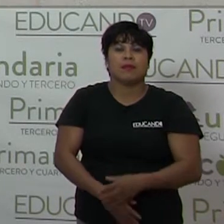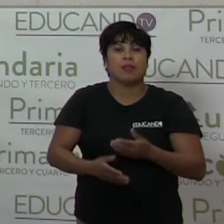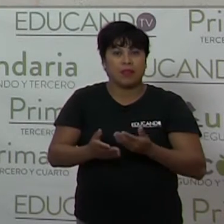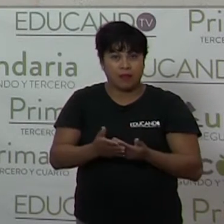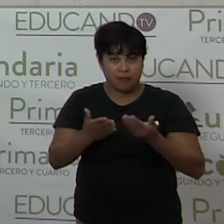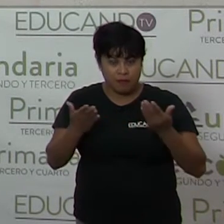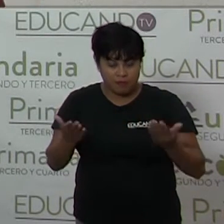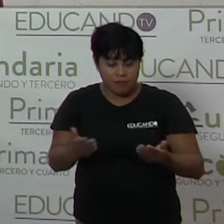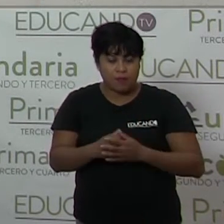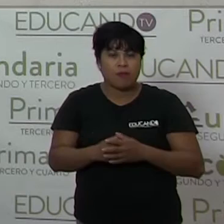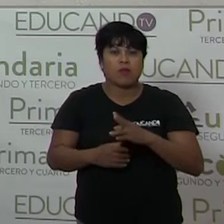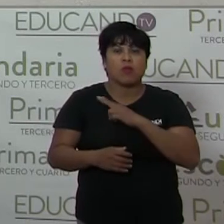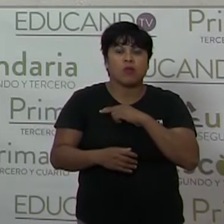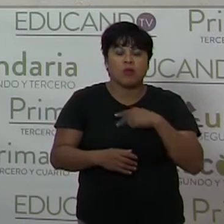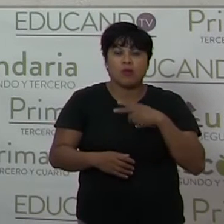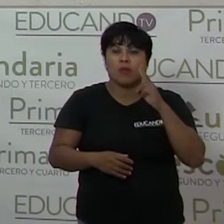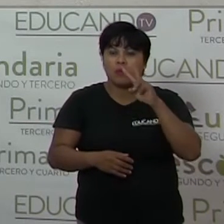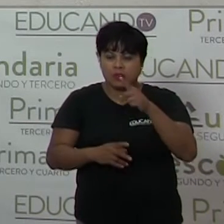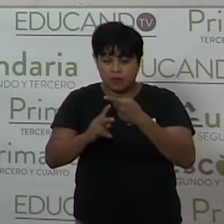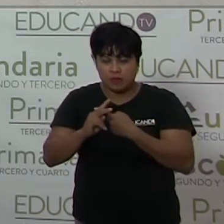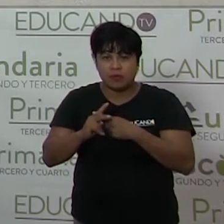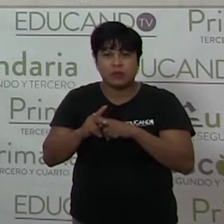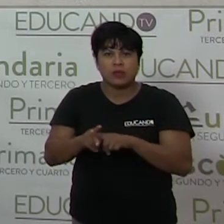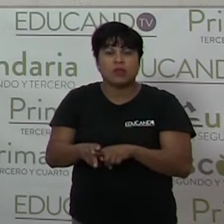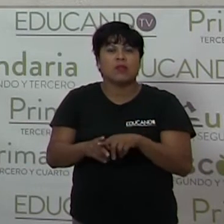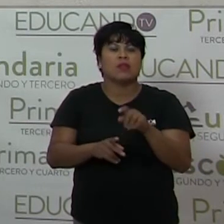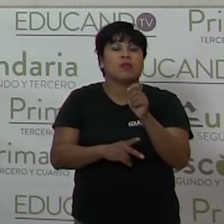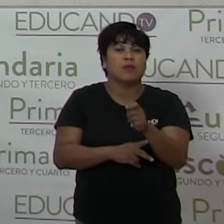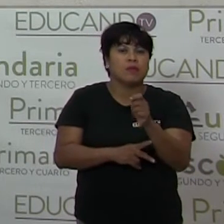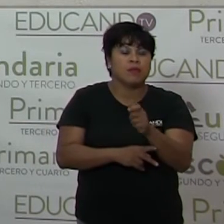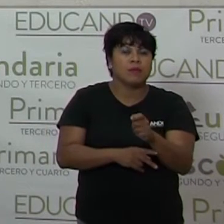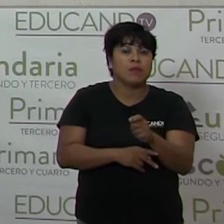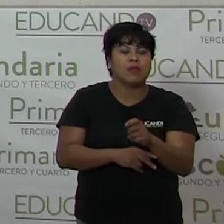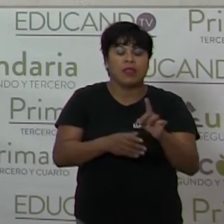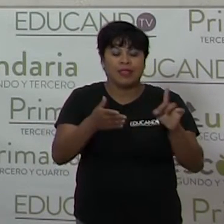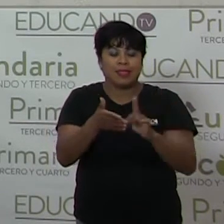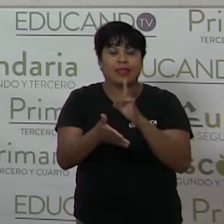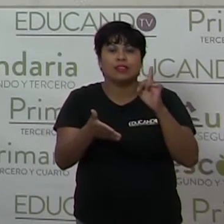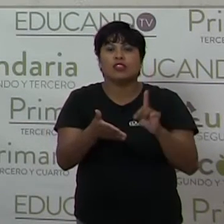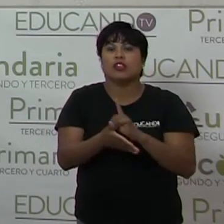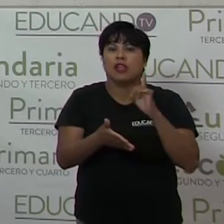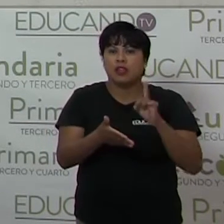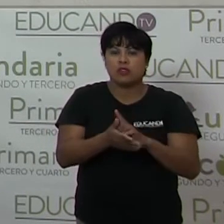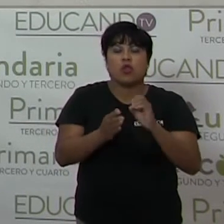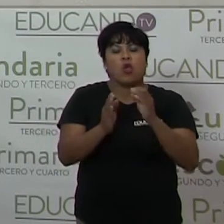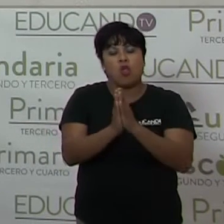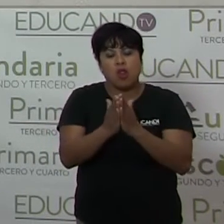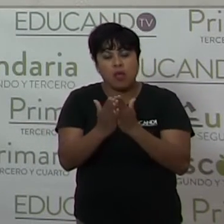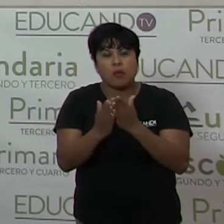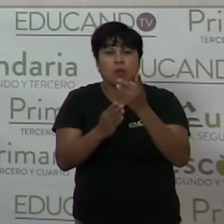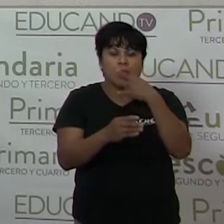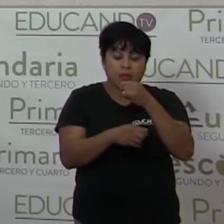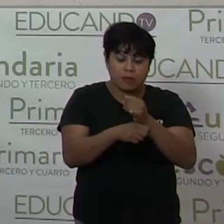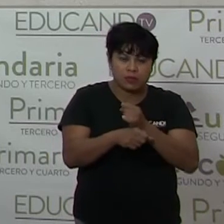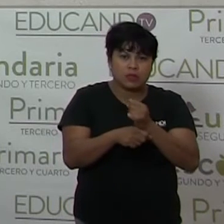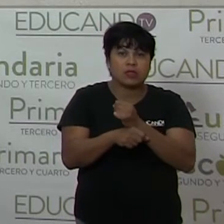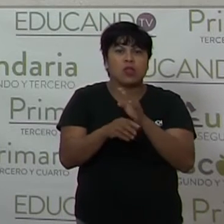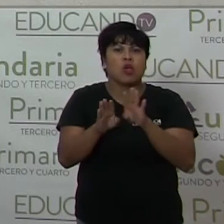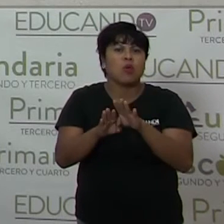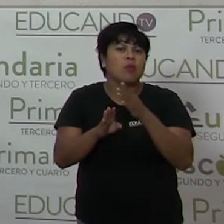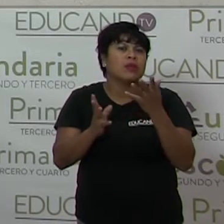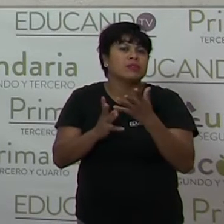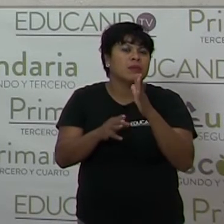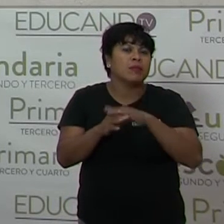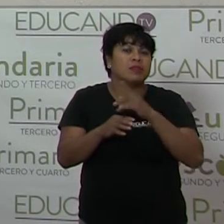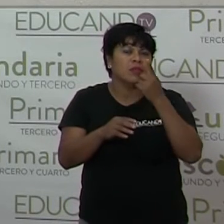ahora vamos a empezar con los diccionarios o libros de consulta cómo se te haría más